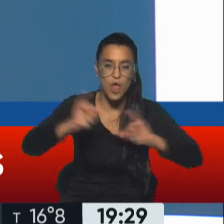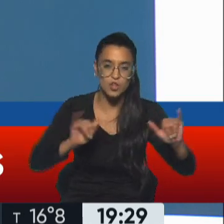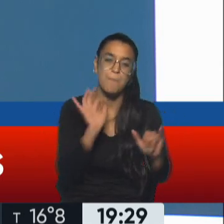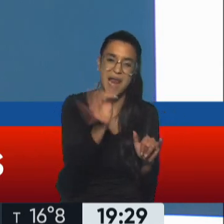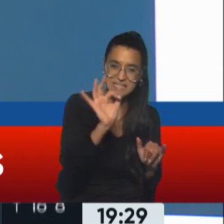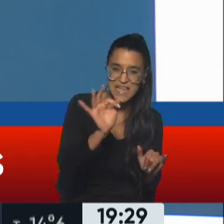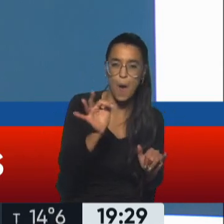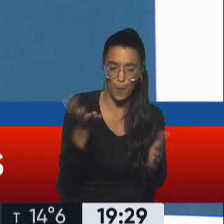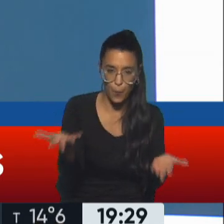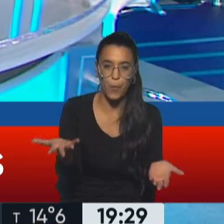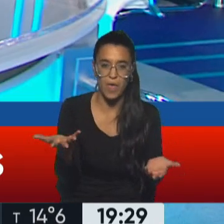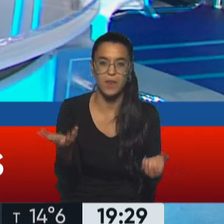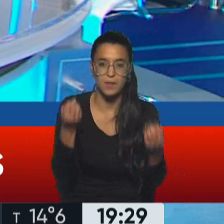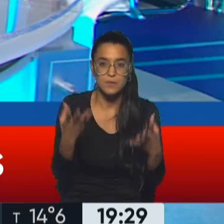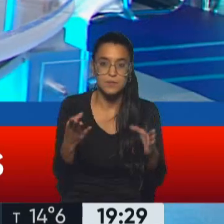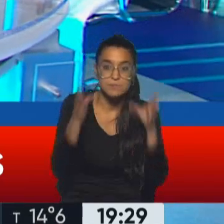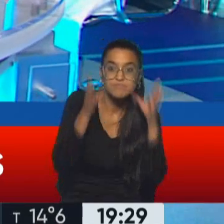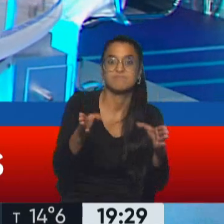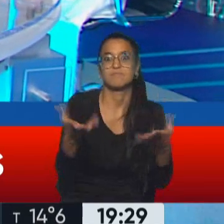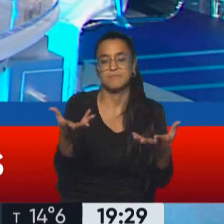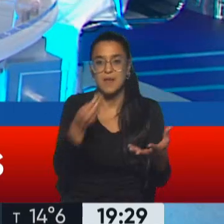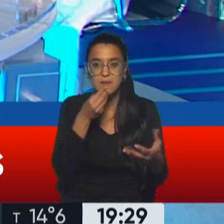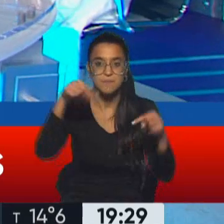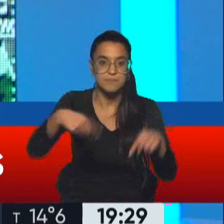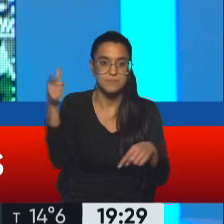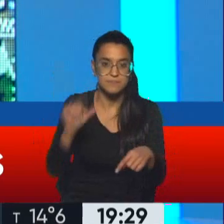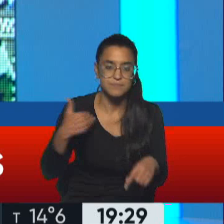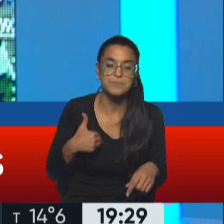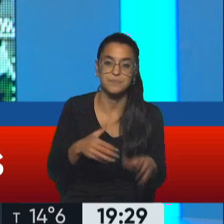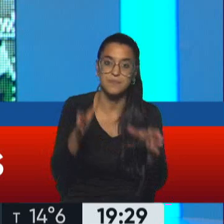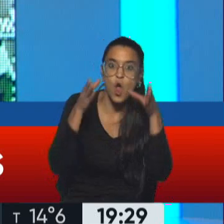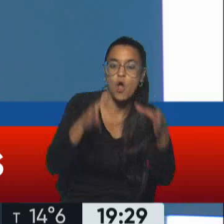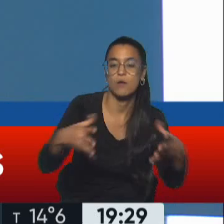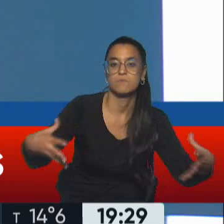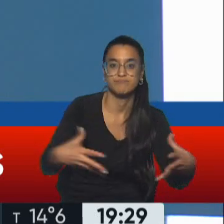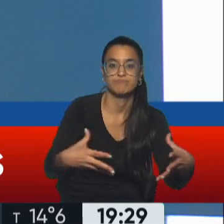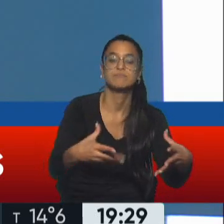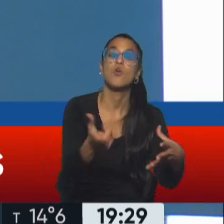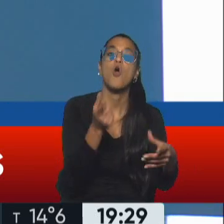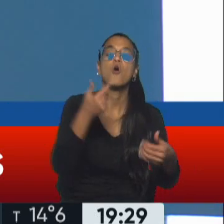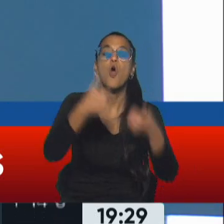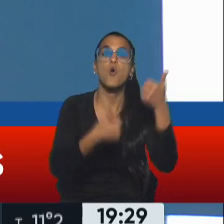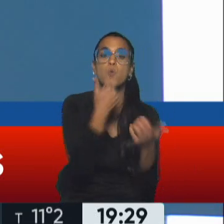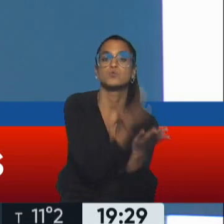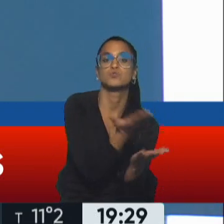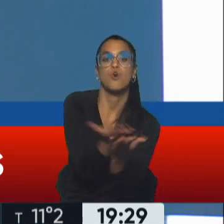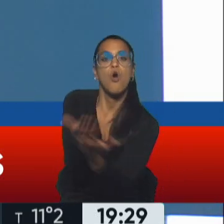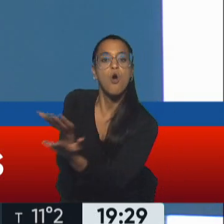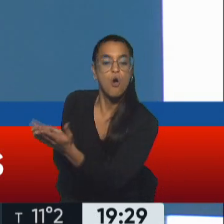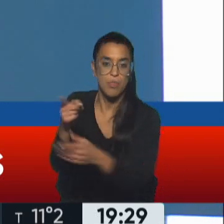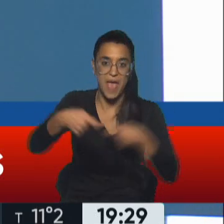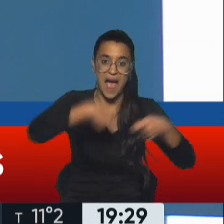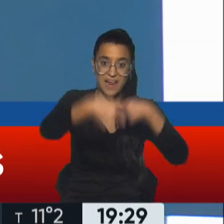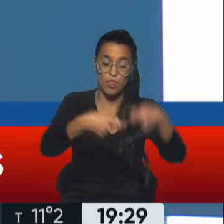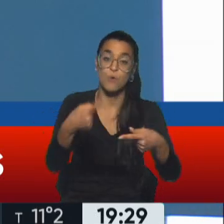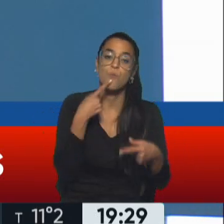dimensión justamente además con lo concentrada que está la industria alimenticia en nuestro país. La concentración en un concurso preventivo de acreedores. ¿Qué es lo que dice la empresa? Bueno,